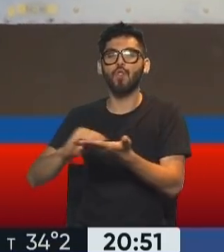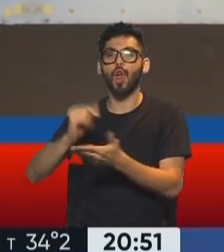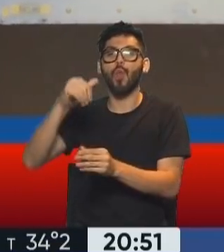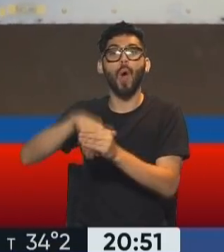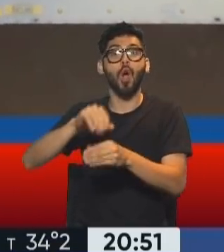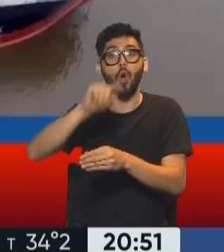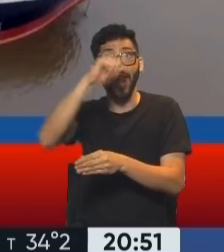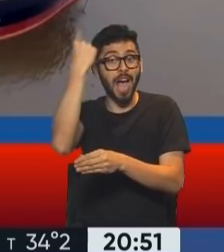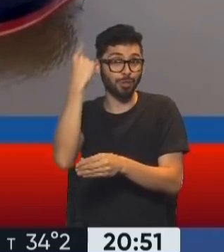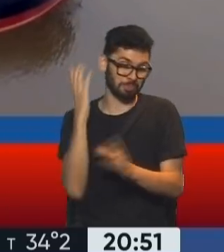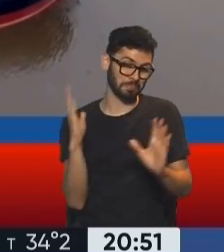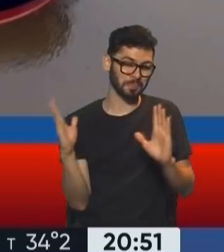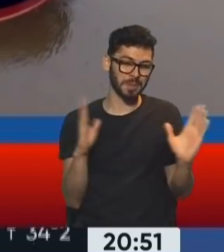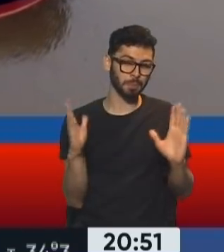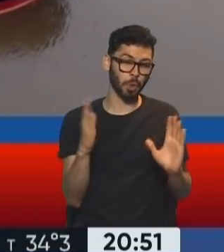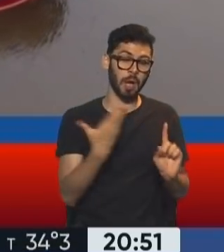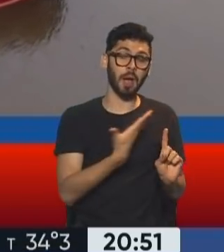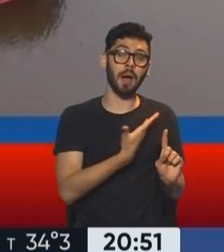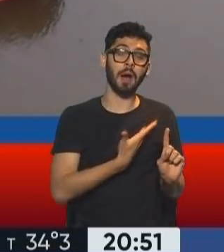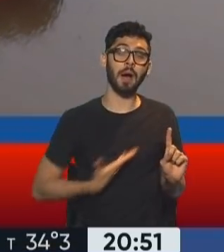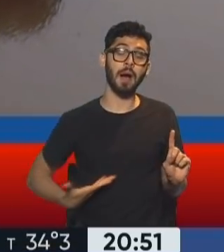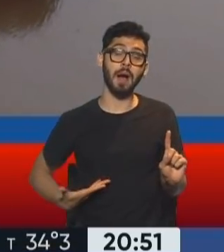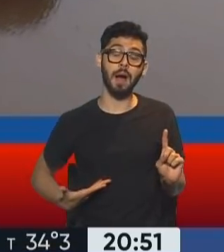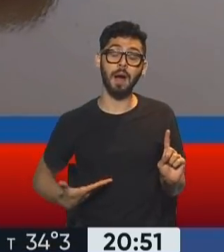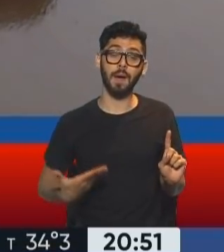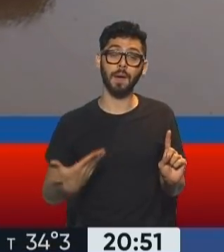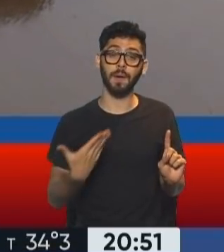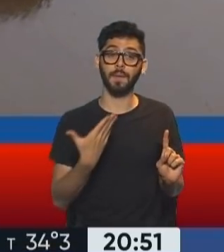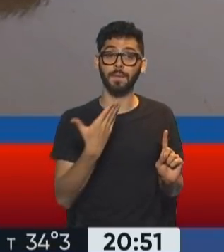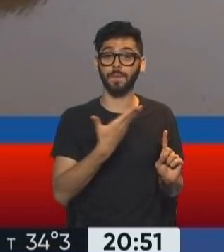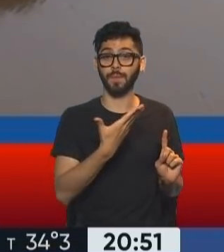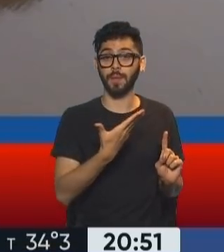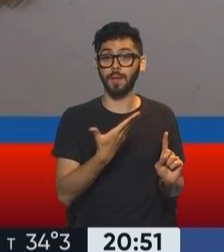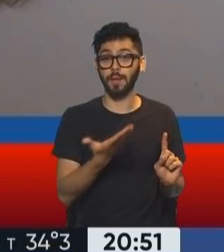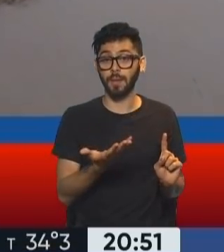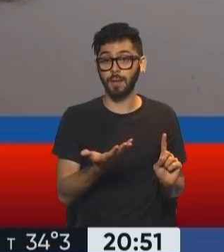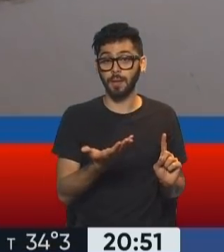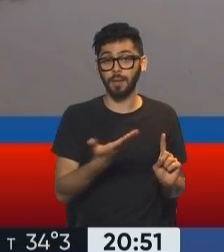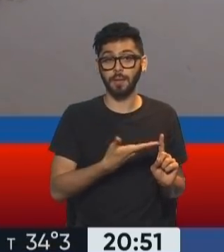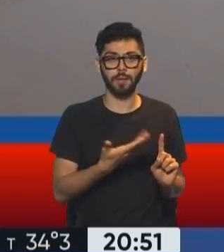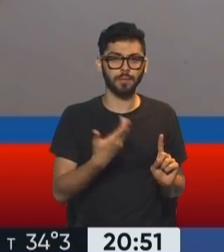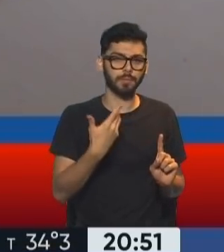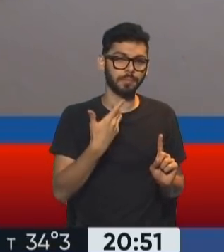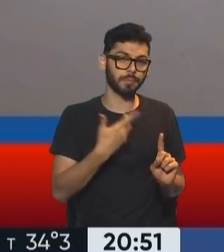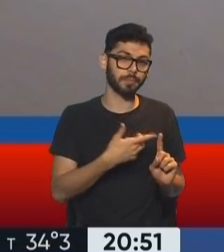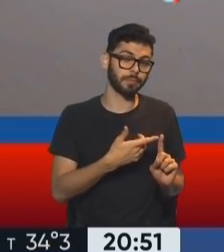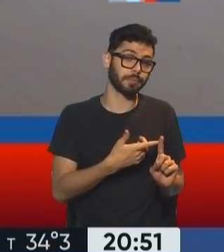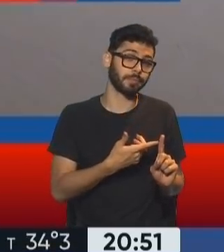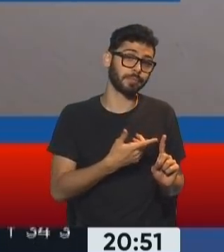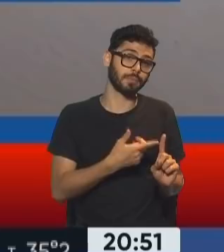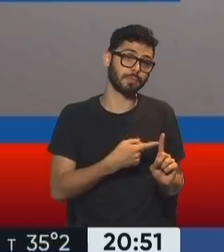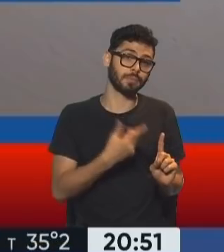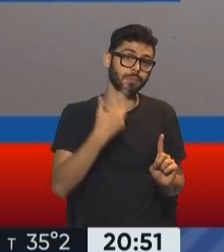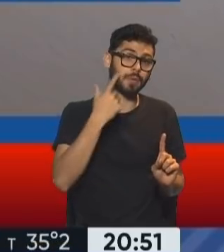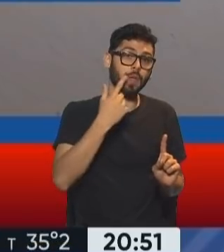Nación Argentina, cuando el presidente era uno de los más conocidos referentes